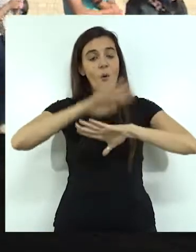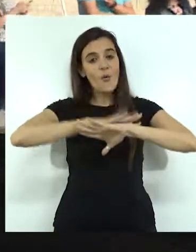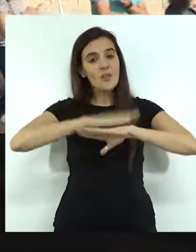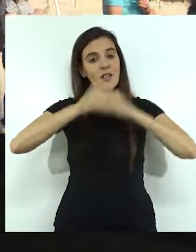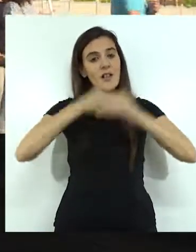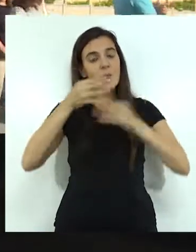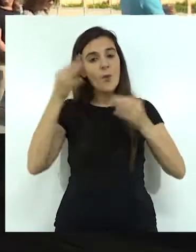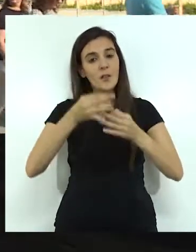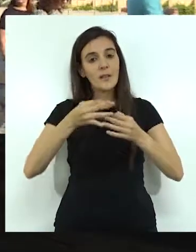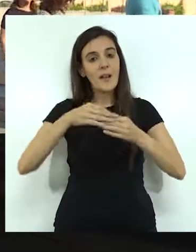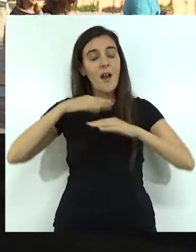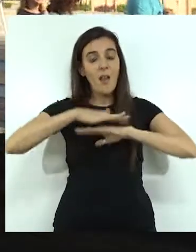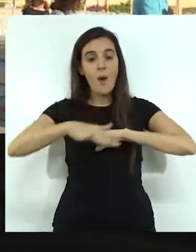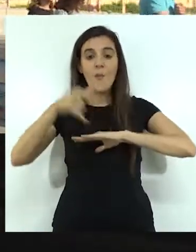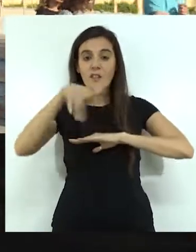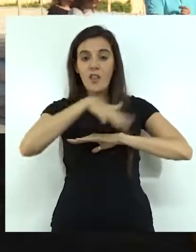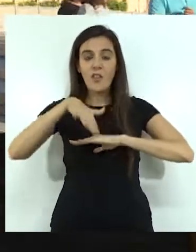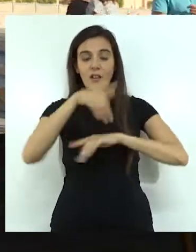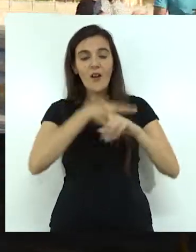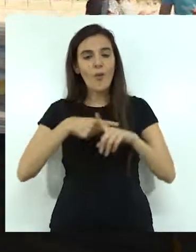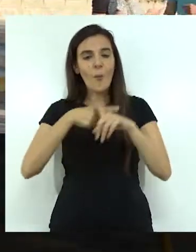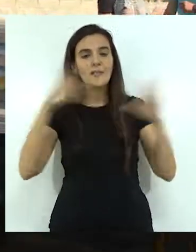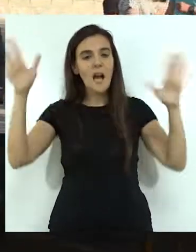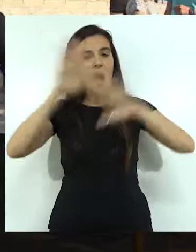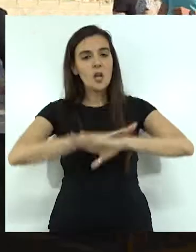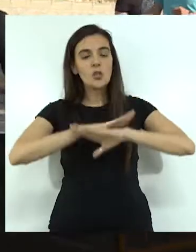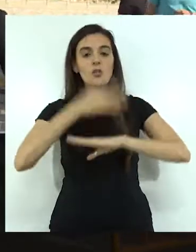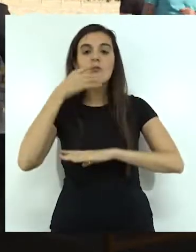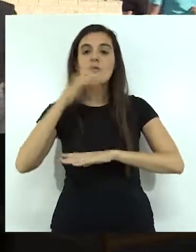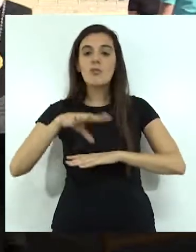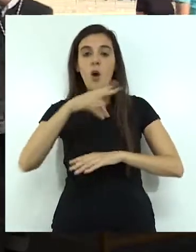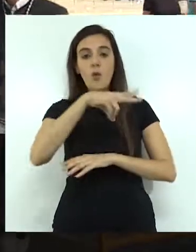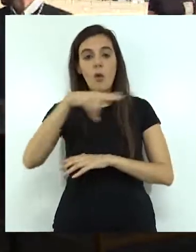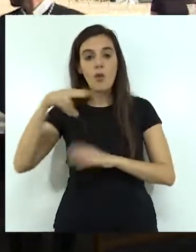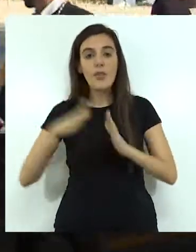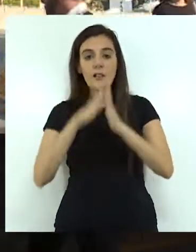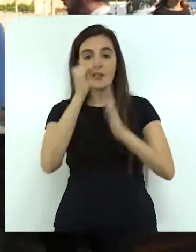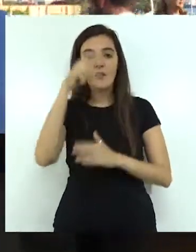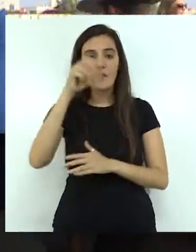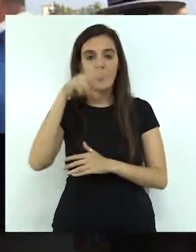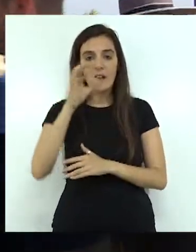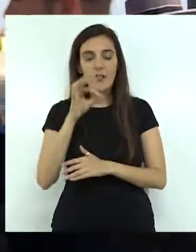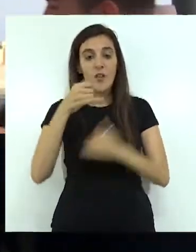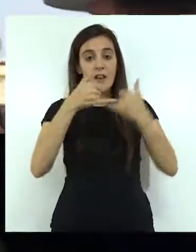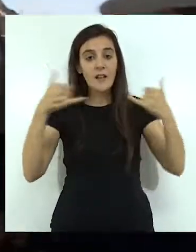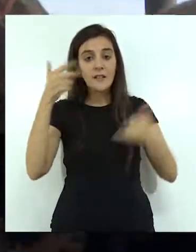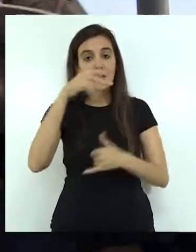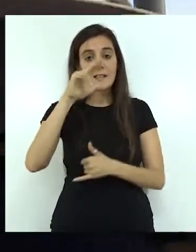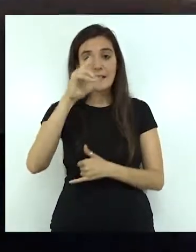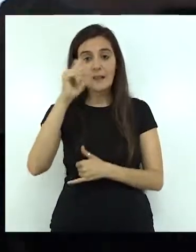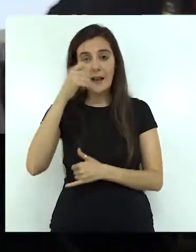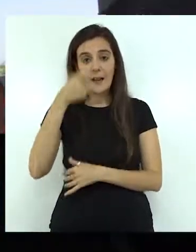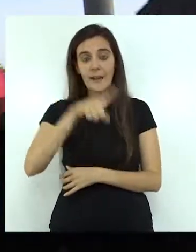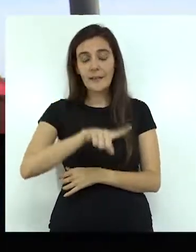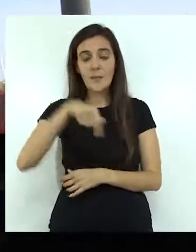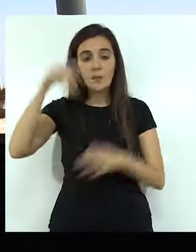vamos a compartir la noche con con las hermandades de san fernando de la línea de chiclana esta noche también van a acompañar nuestro obispo don